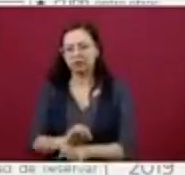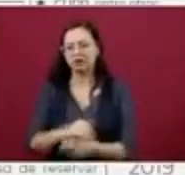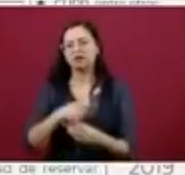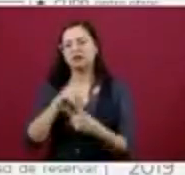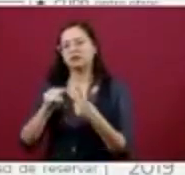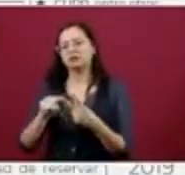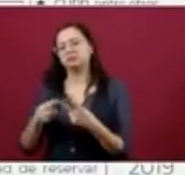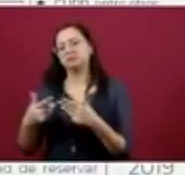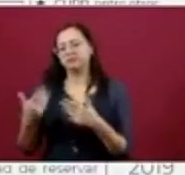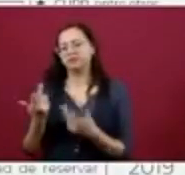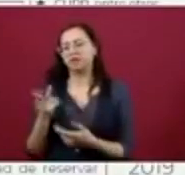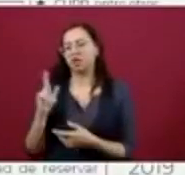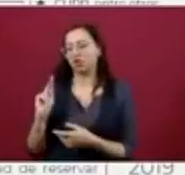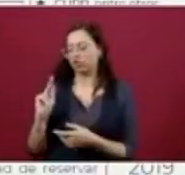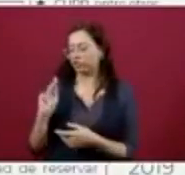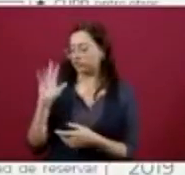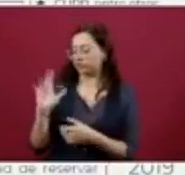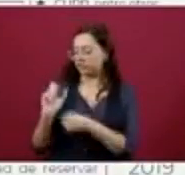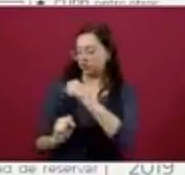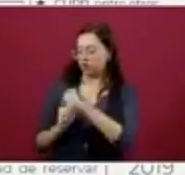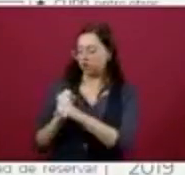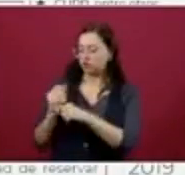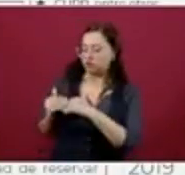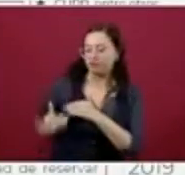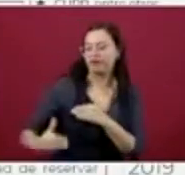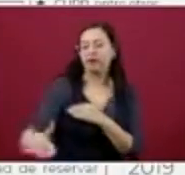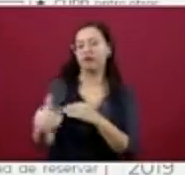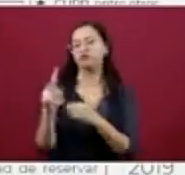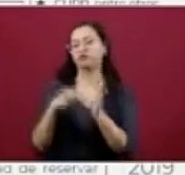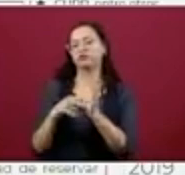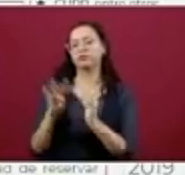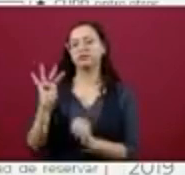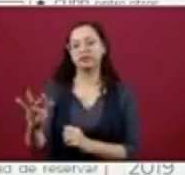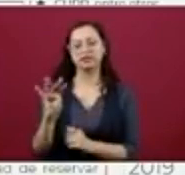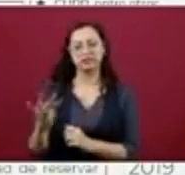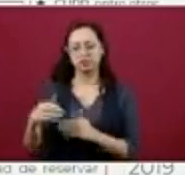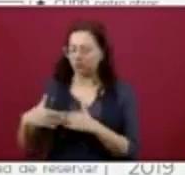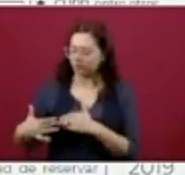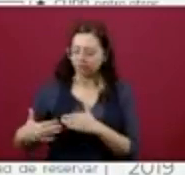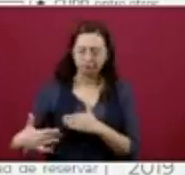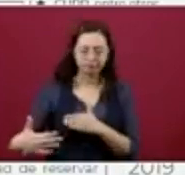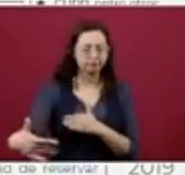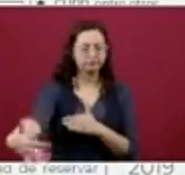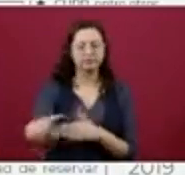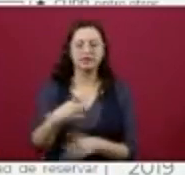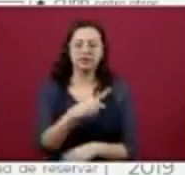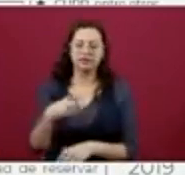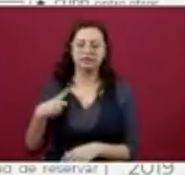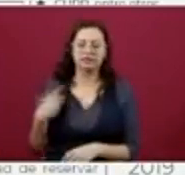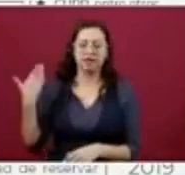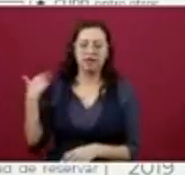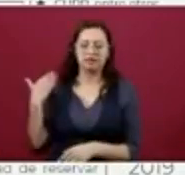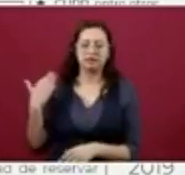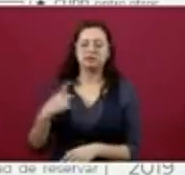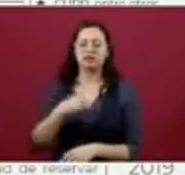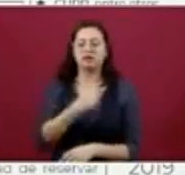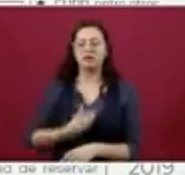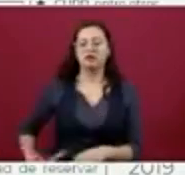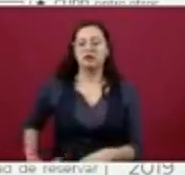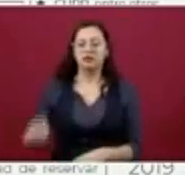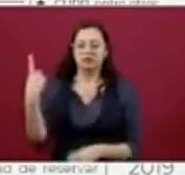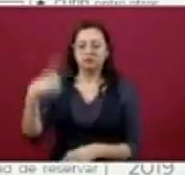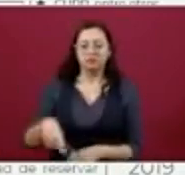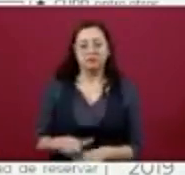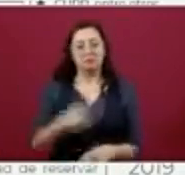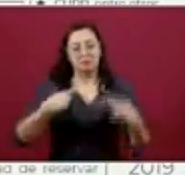para 2019, lo que tenga que ver, como ya lo mencionaba el presidente, y que pueda lastimar